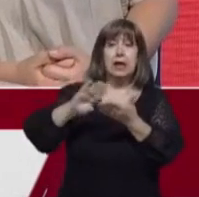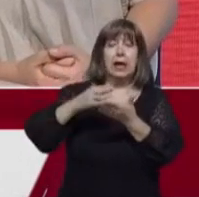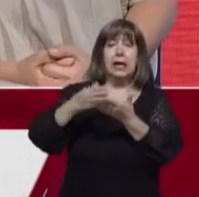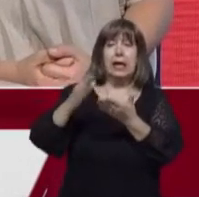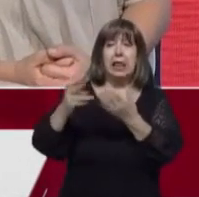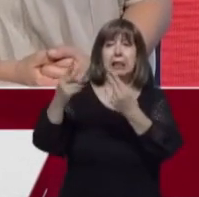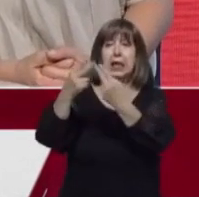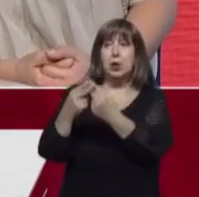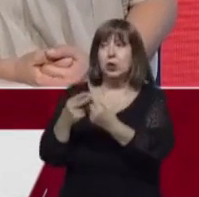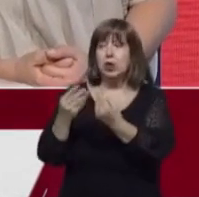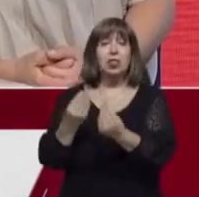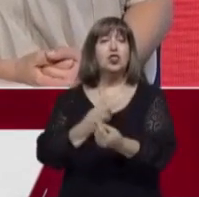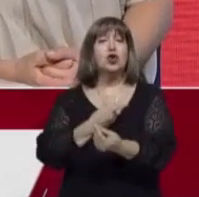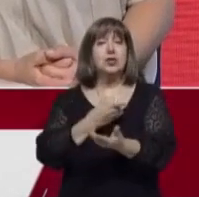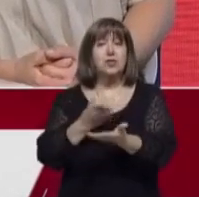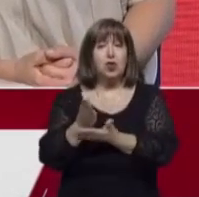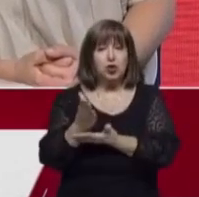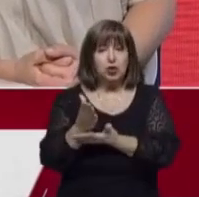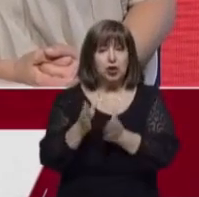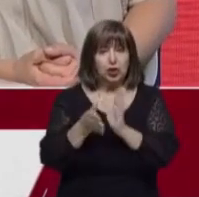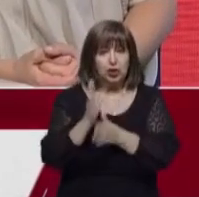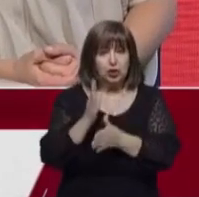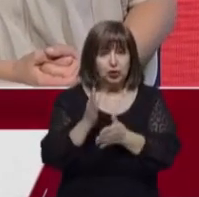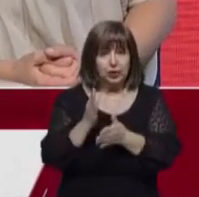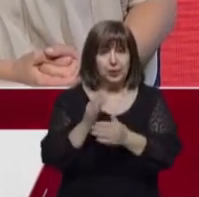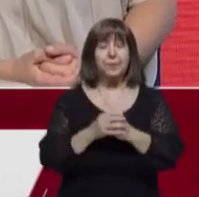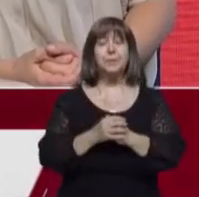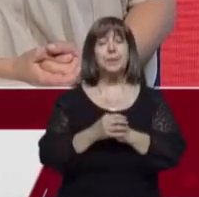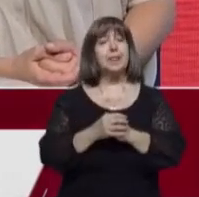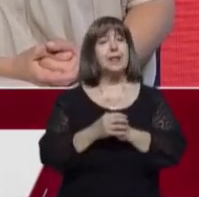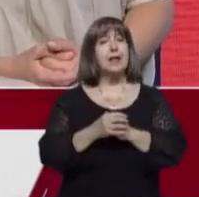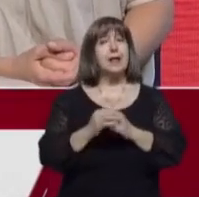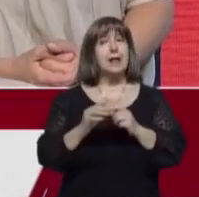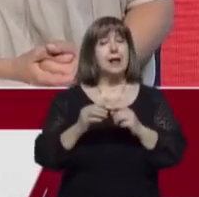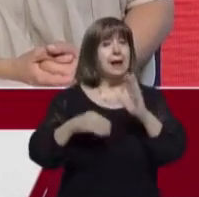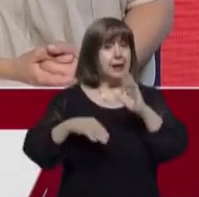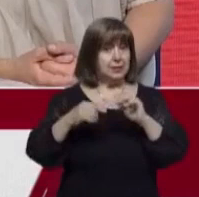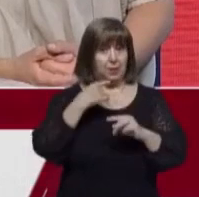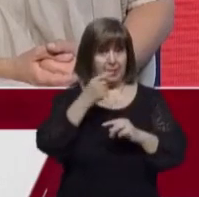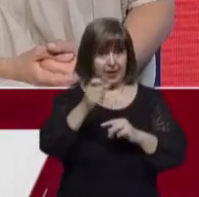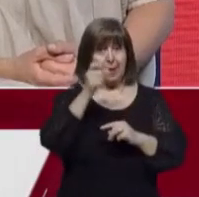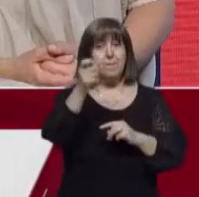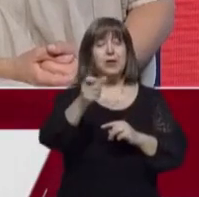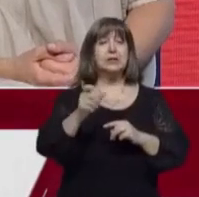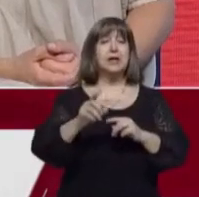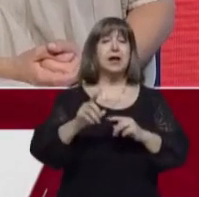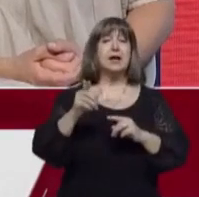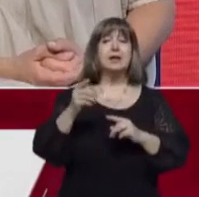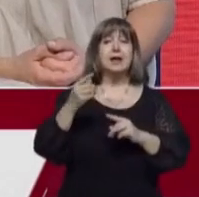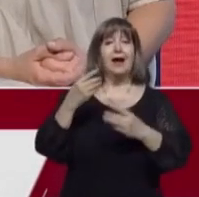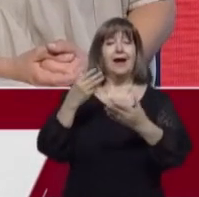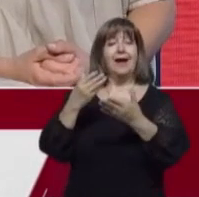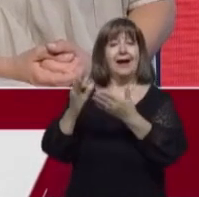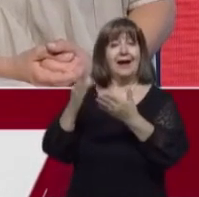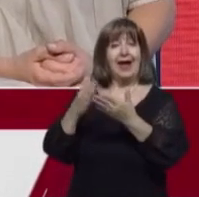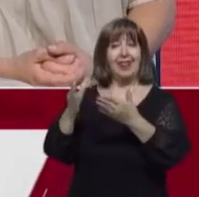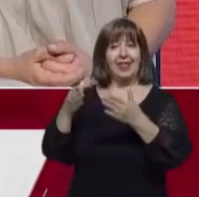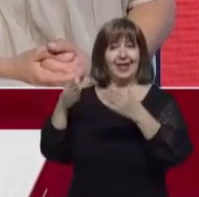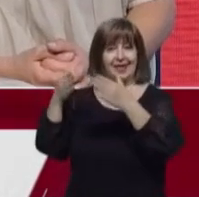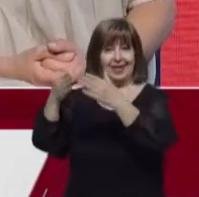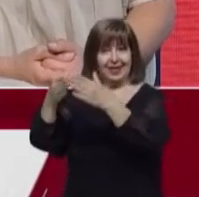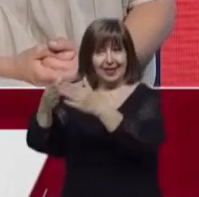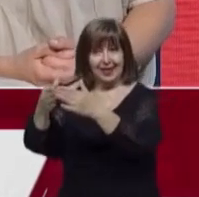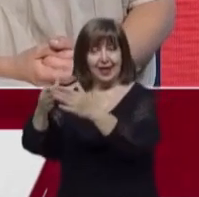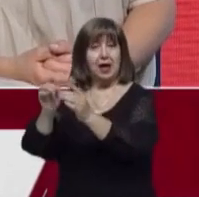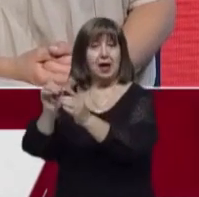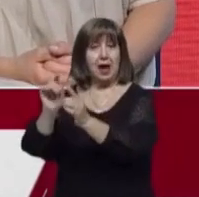lo general, mira, la mayor cantidad de las personas, estando el INADI presente, igual se dirigían a